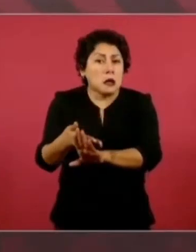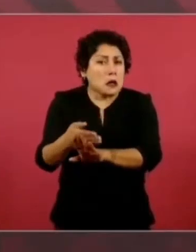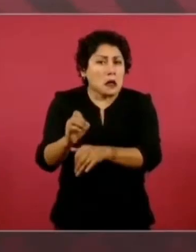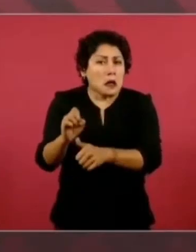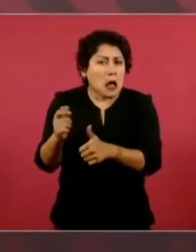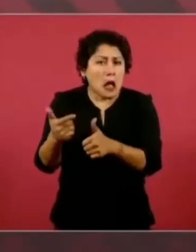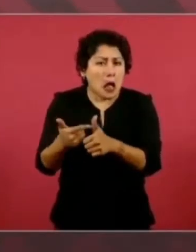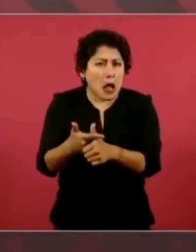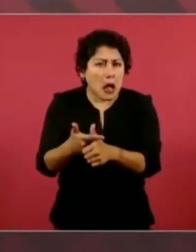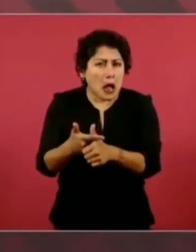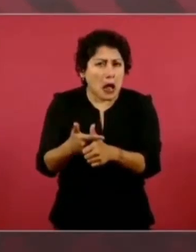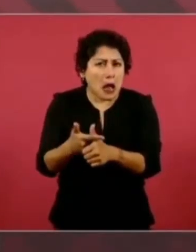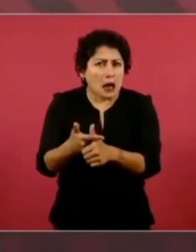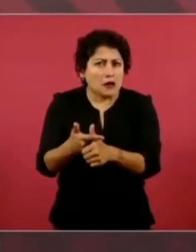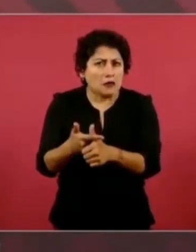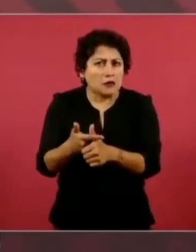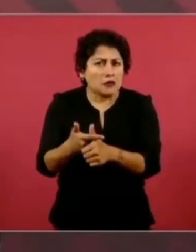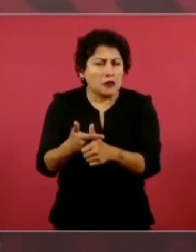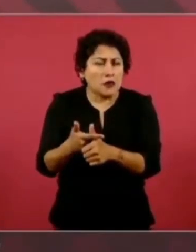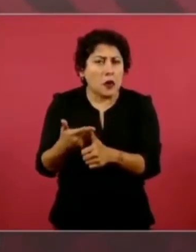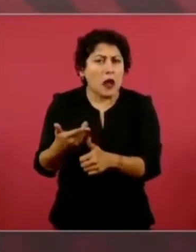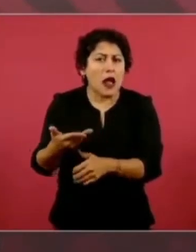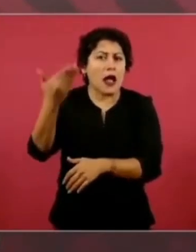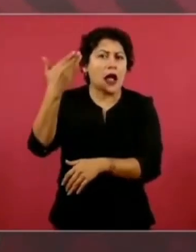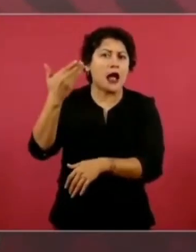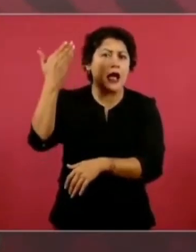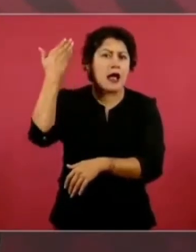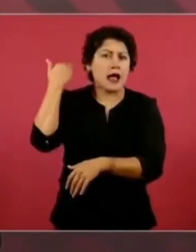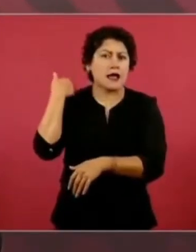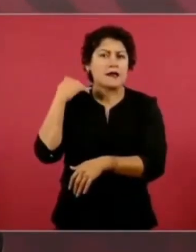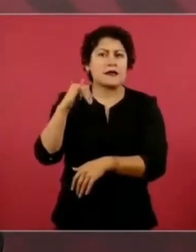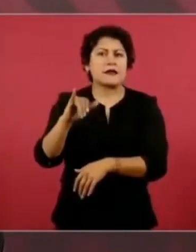cuando se construyó el ferrocarril del Istmo.